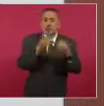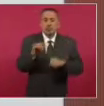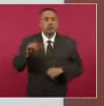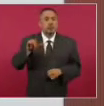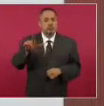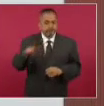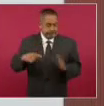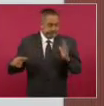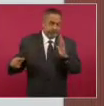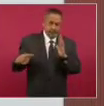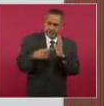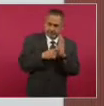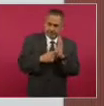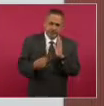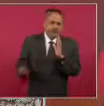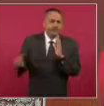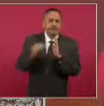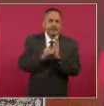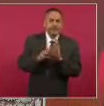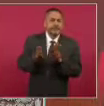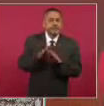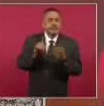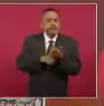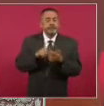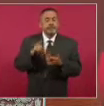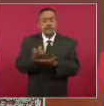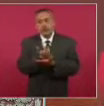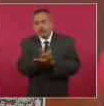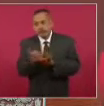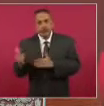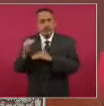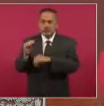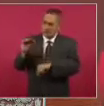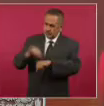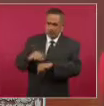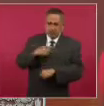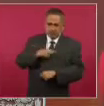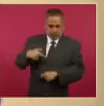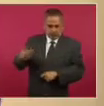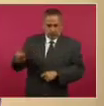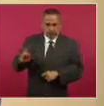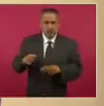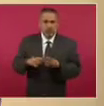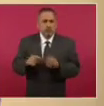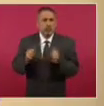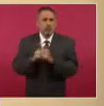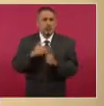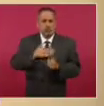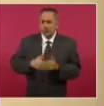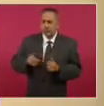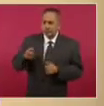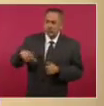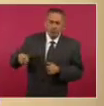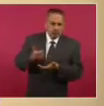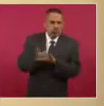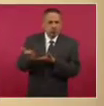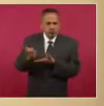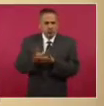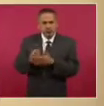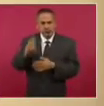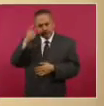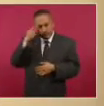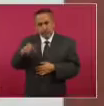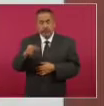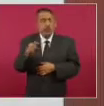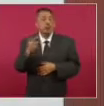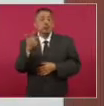1917. Allí quedaron establecidos el salario mínimo, justo y remunerador, la